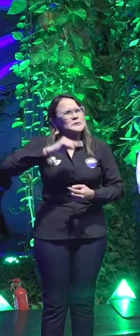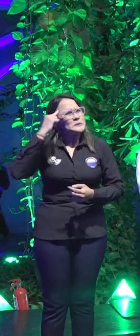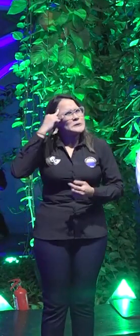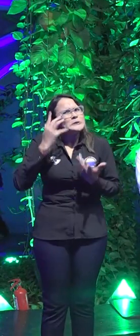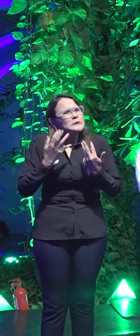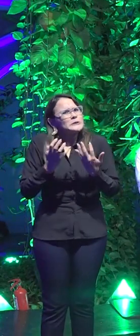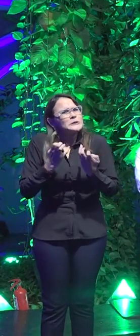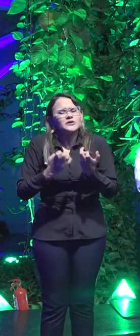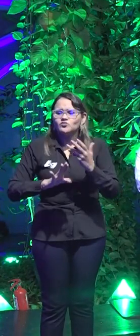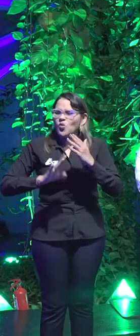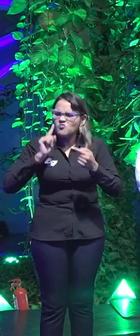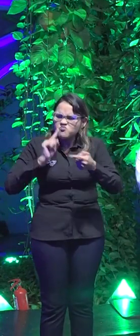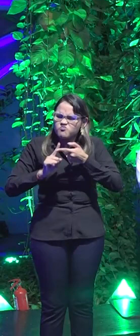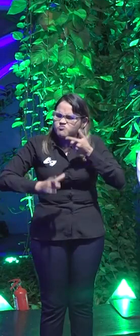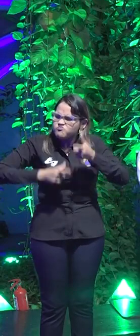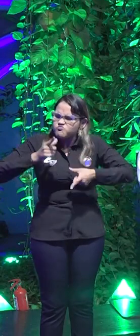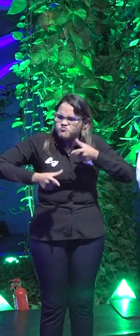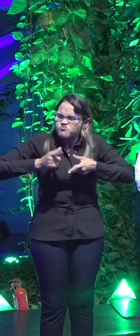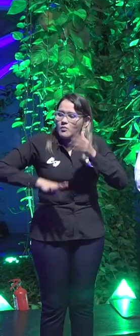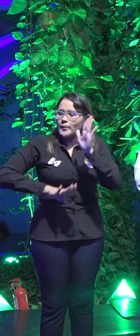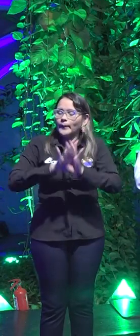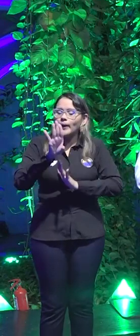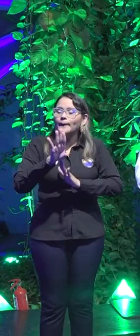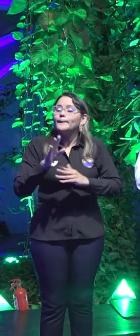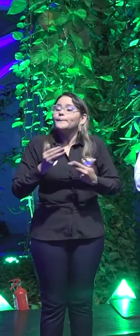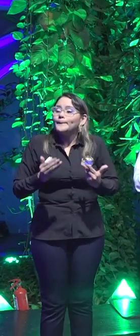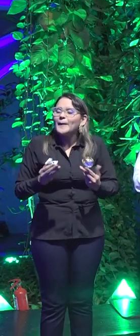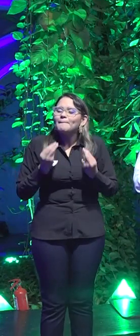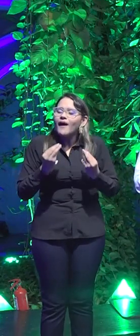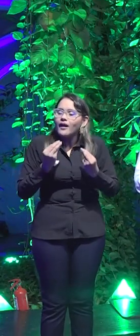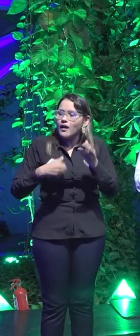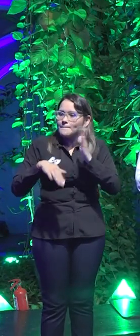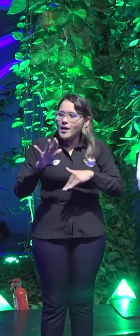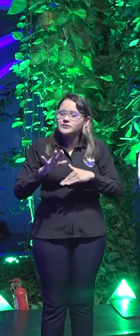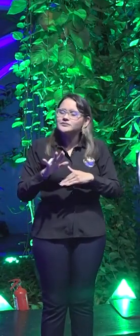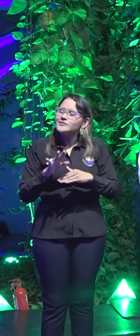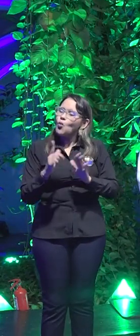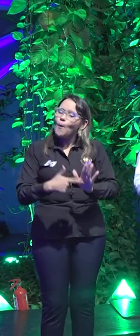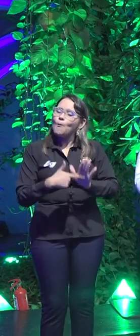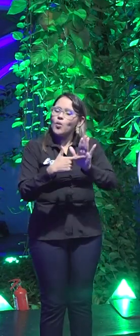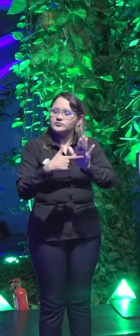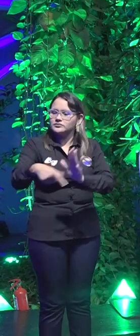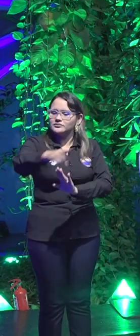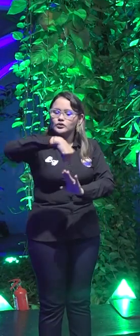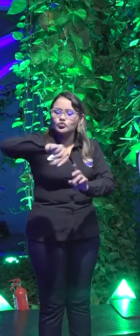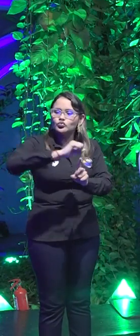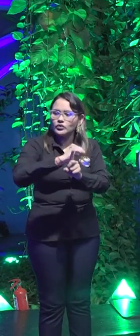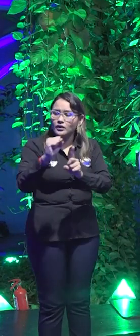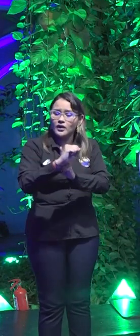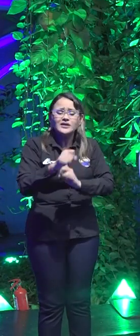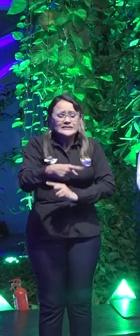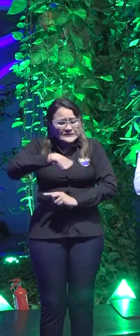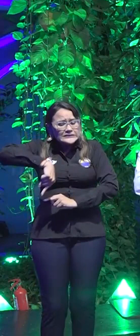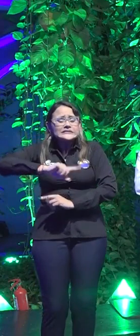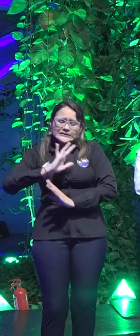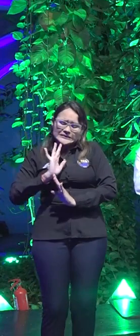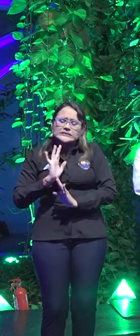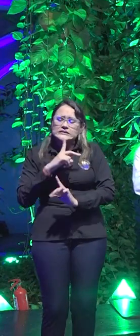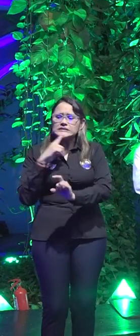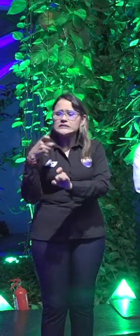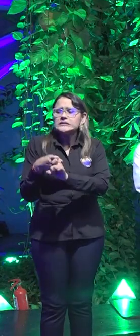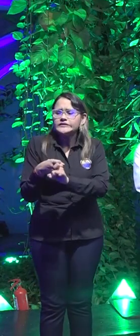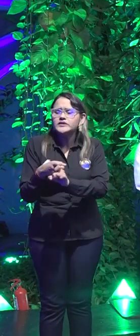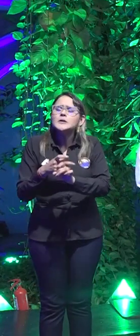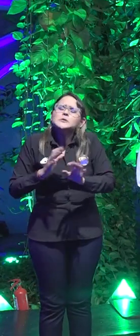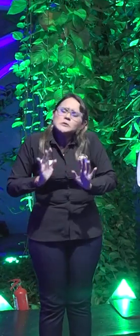camino? Para poder evidenciarle a la sociedad que a pesar de las limitaciones, y lo decía en la conferencia de